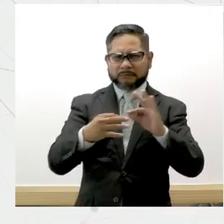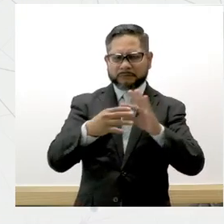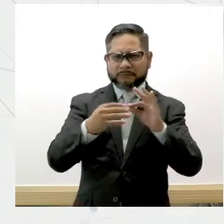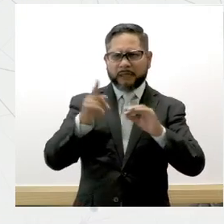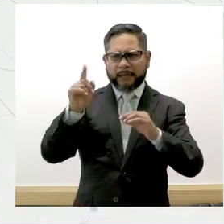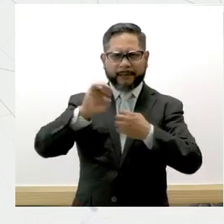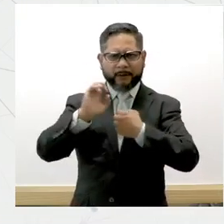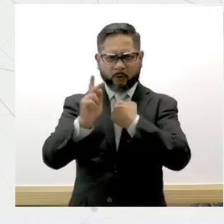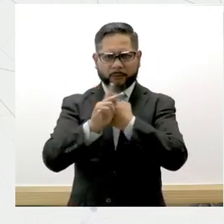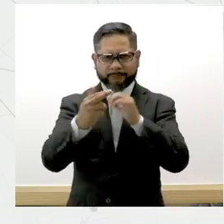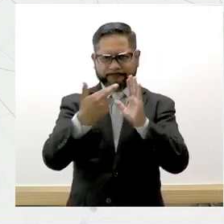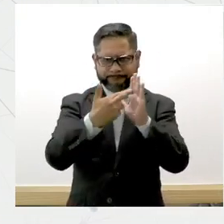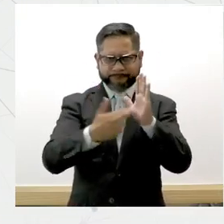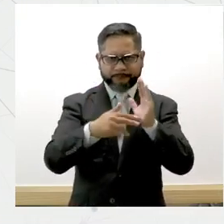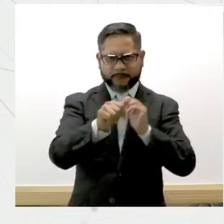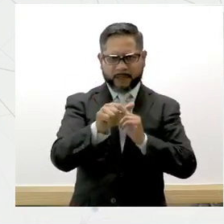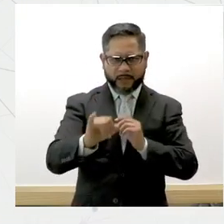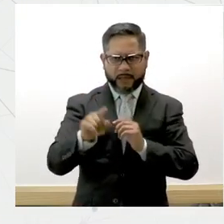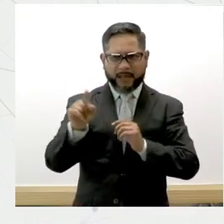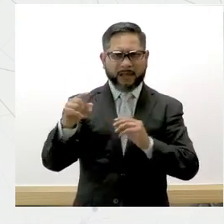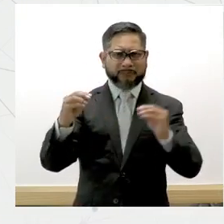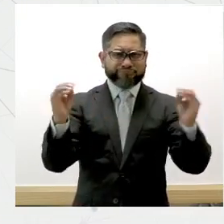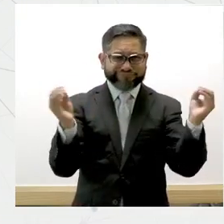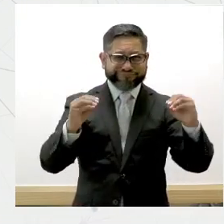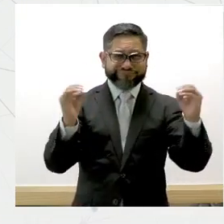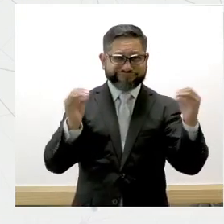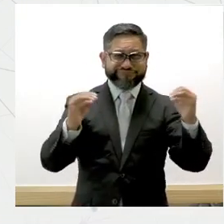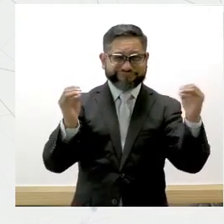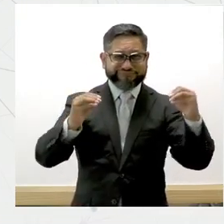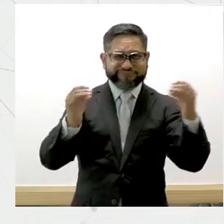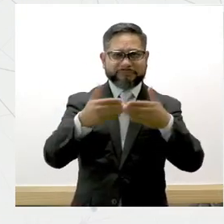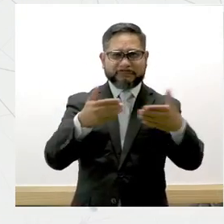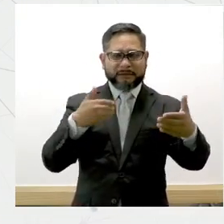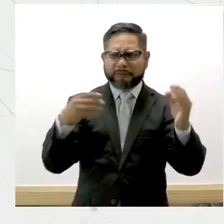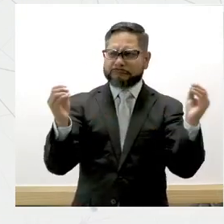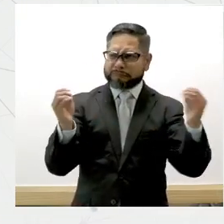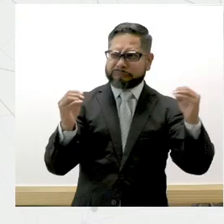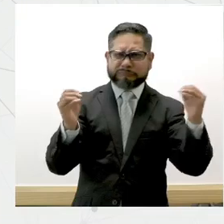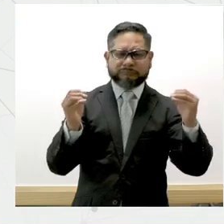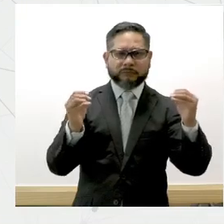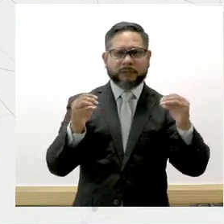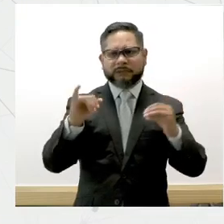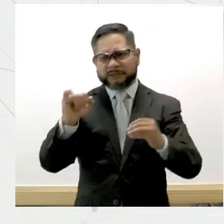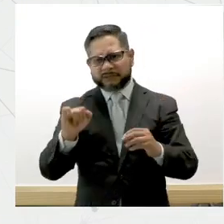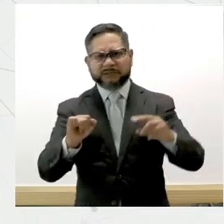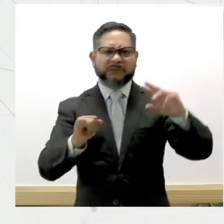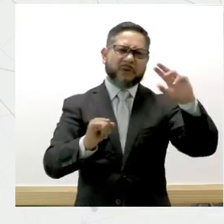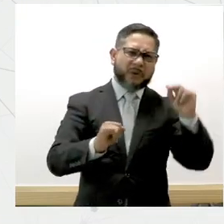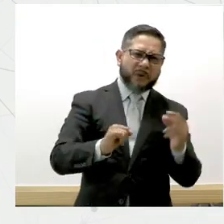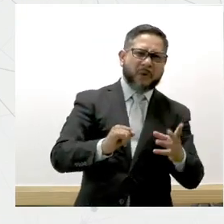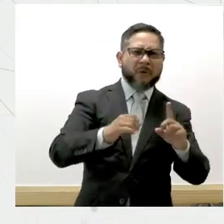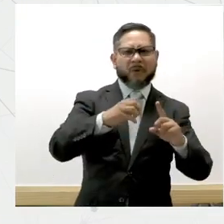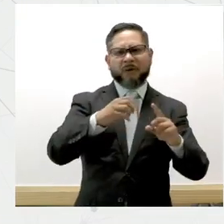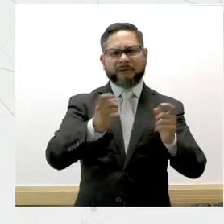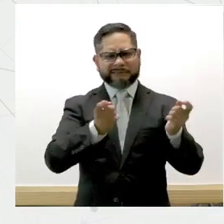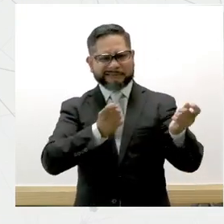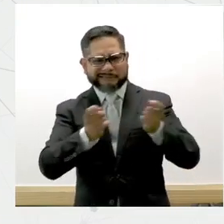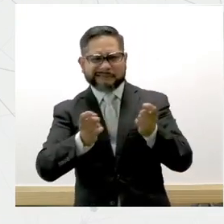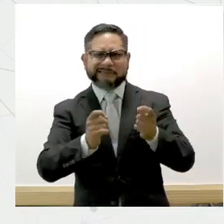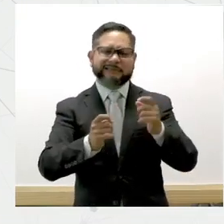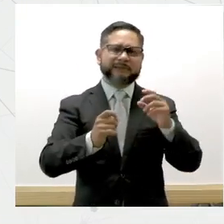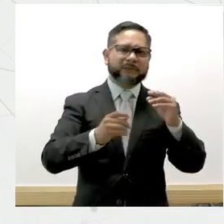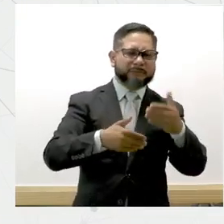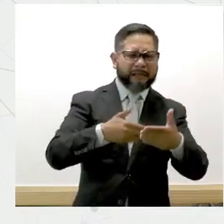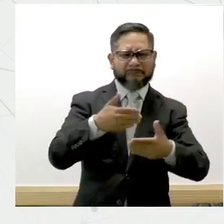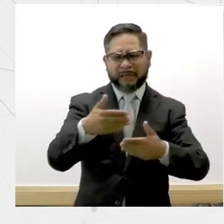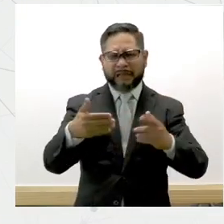regulación de la inteligencia artificial, hubo mucho debate, ¿no? Sobre si regular, desregular, autorregulación. Hemos optado un camino híbrido.